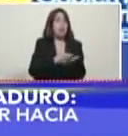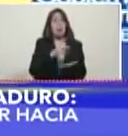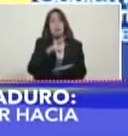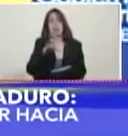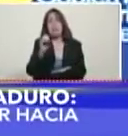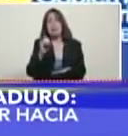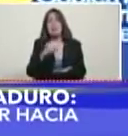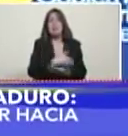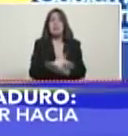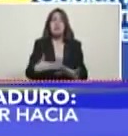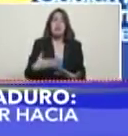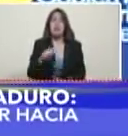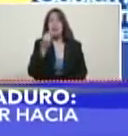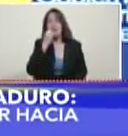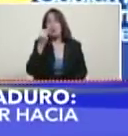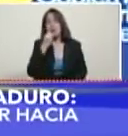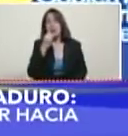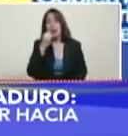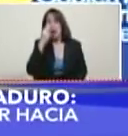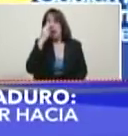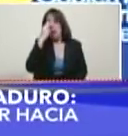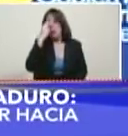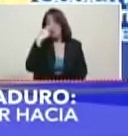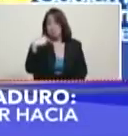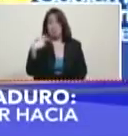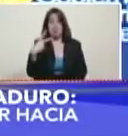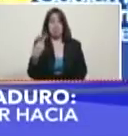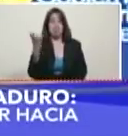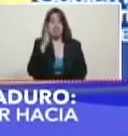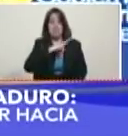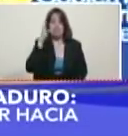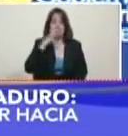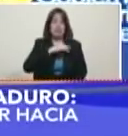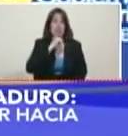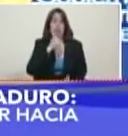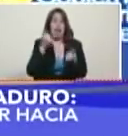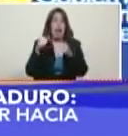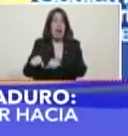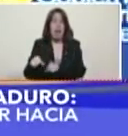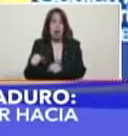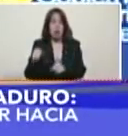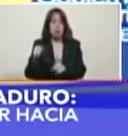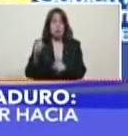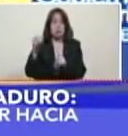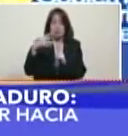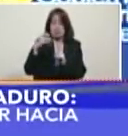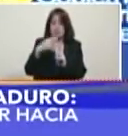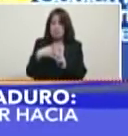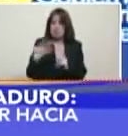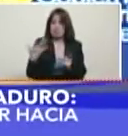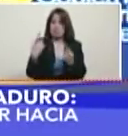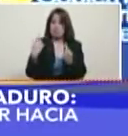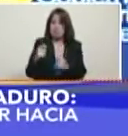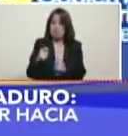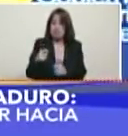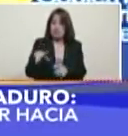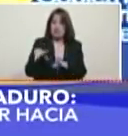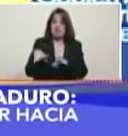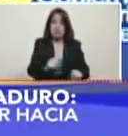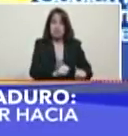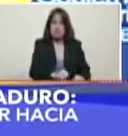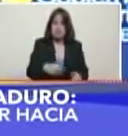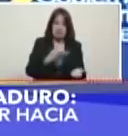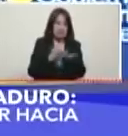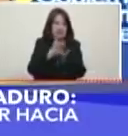podrida, contaminada, para tratar de intervenir a Venezuela y meterse